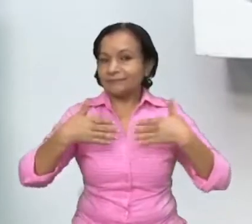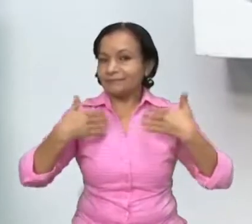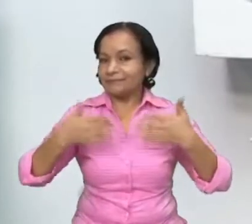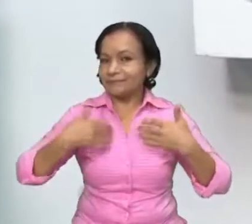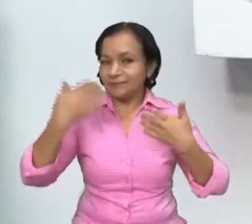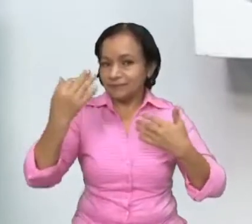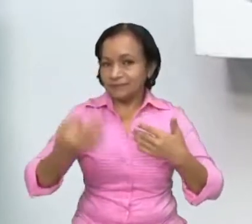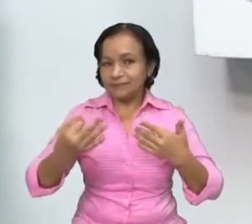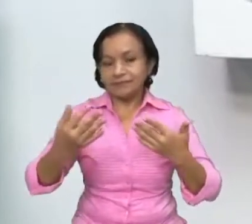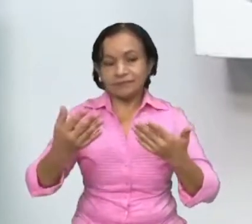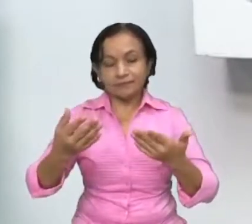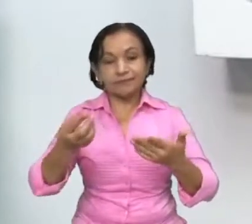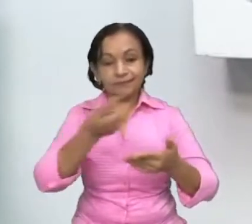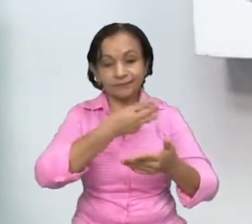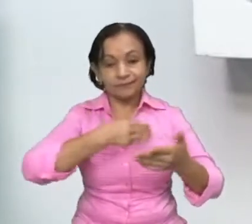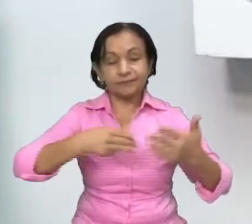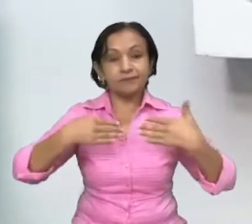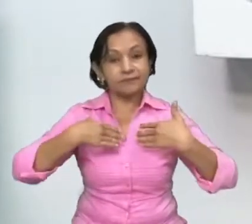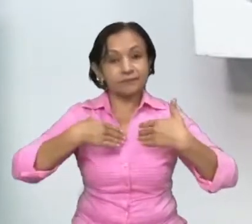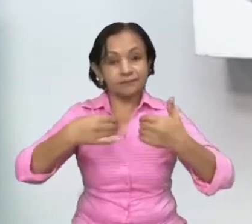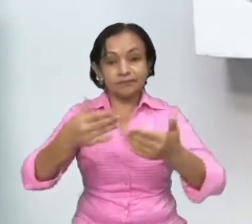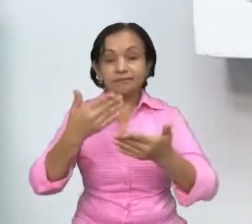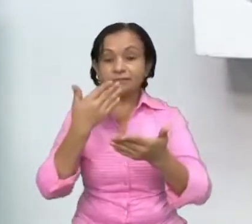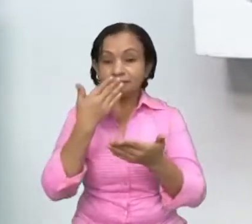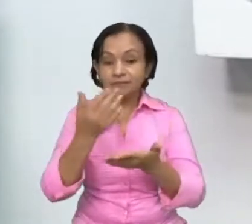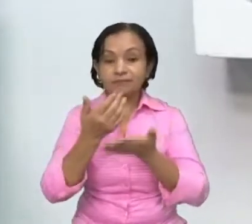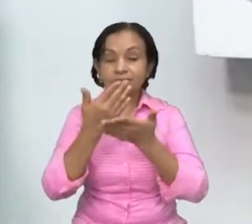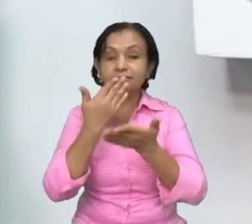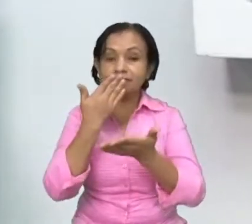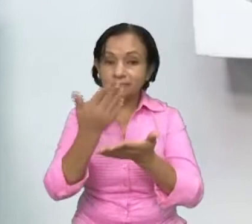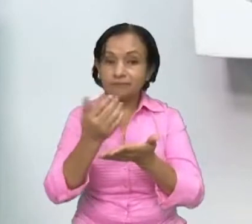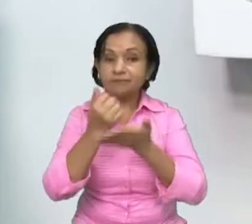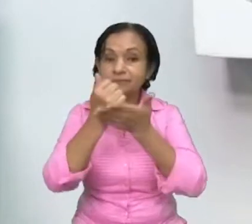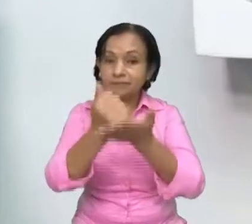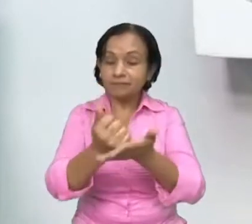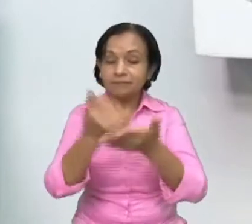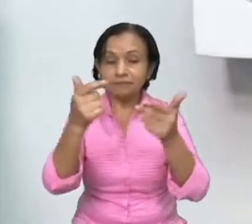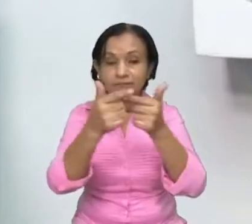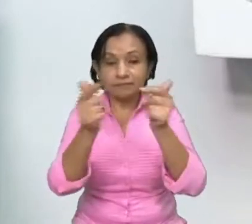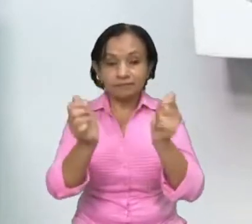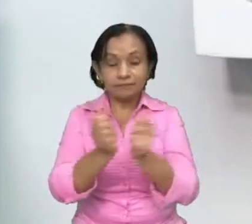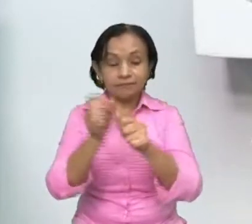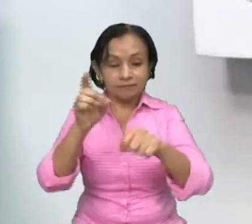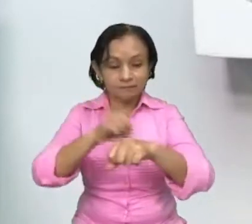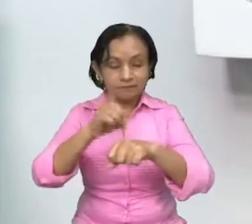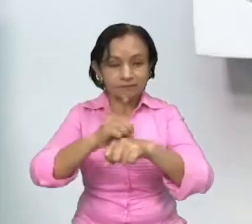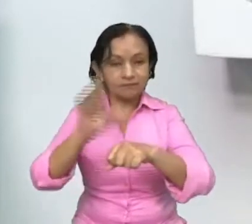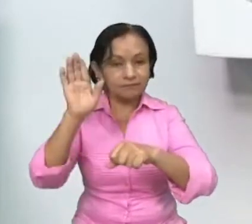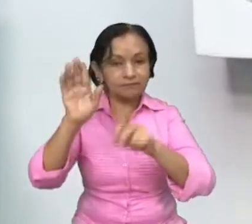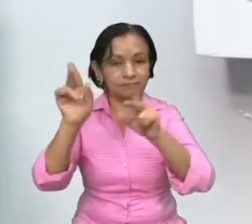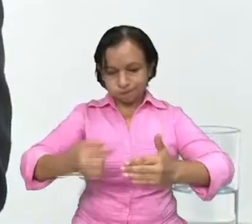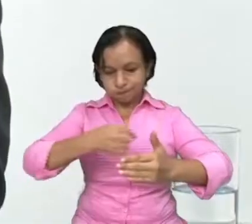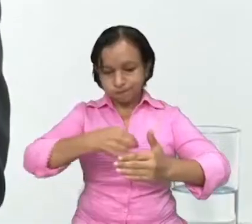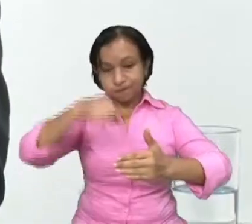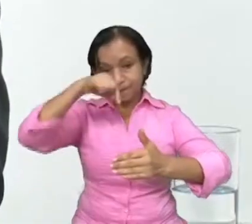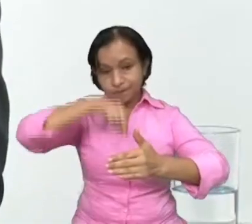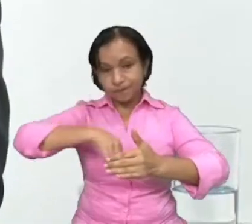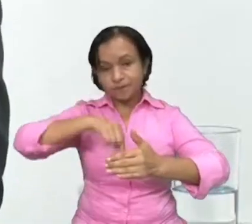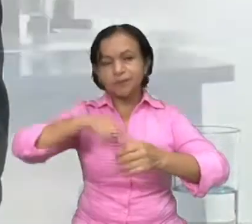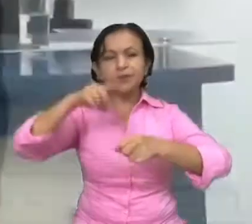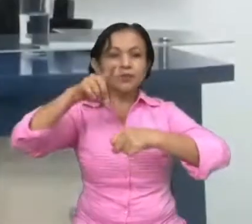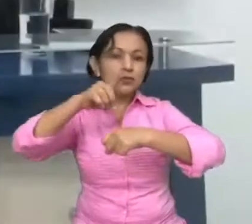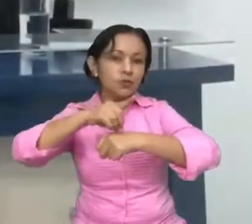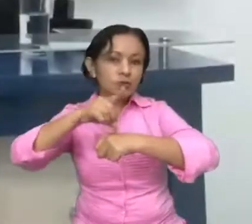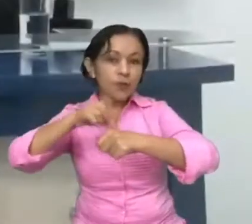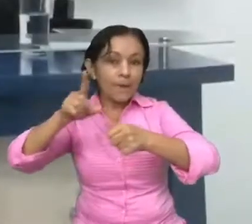seguridad de un sistema integral de salud que está ofertando calidad con un equipo comprometido con la población. Okay. Doctor,